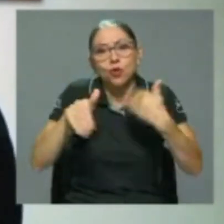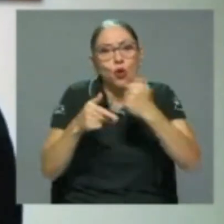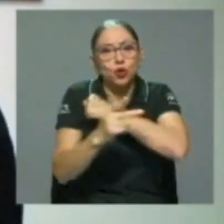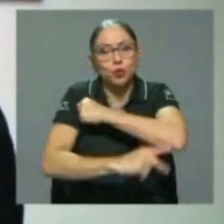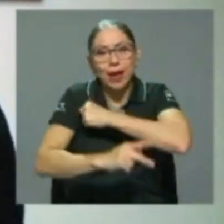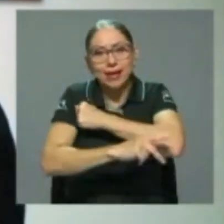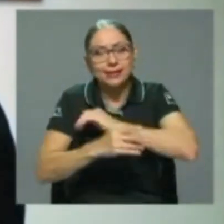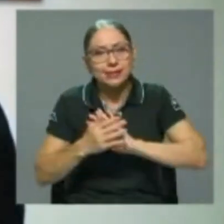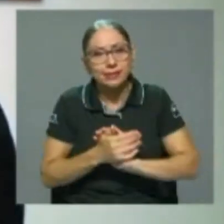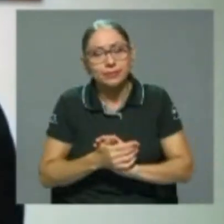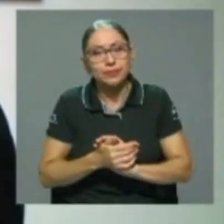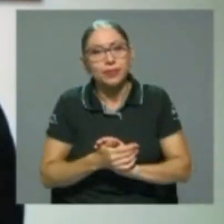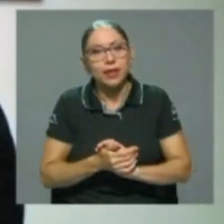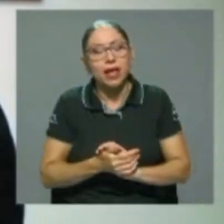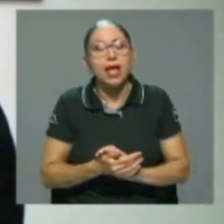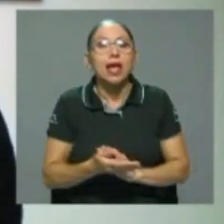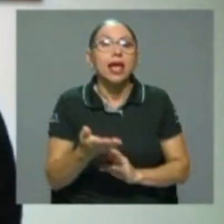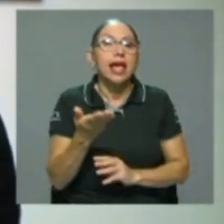Este